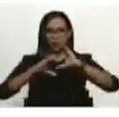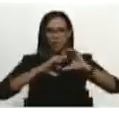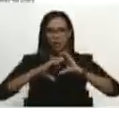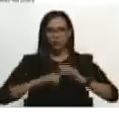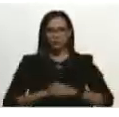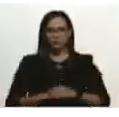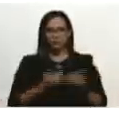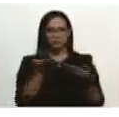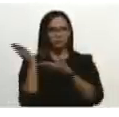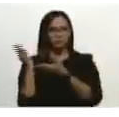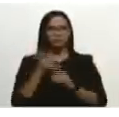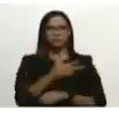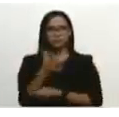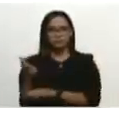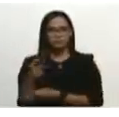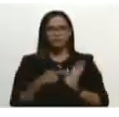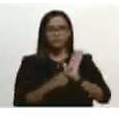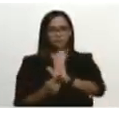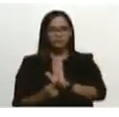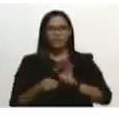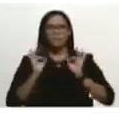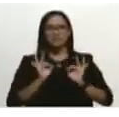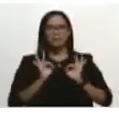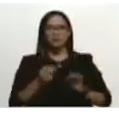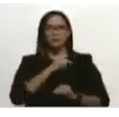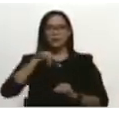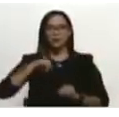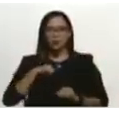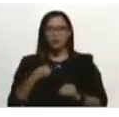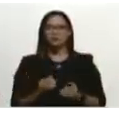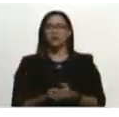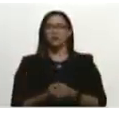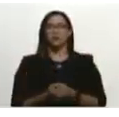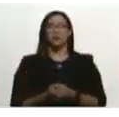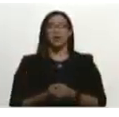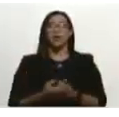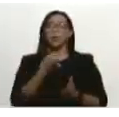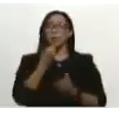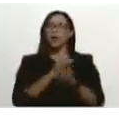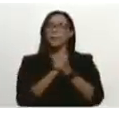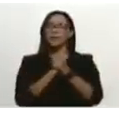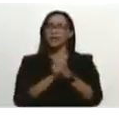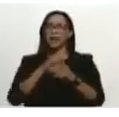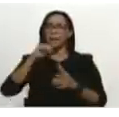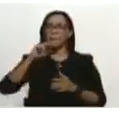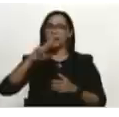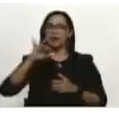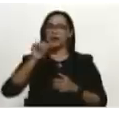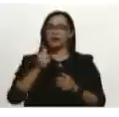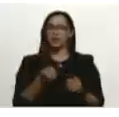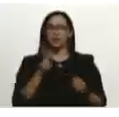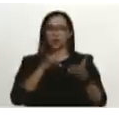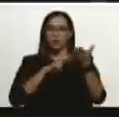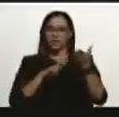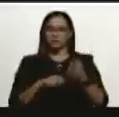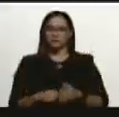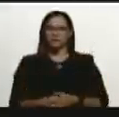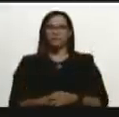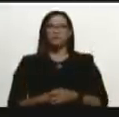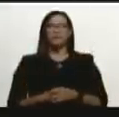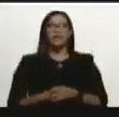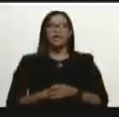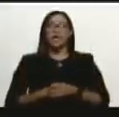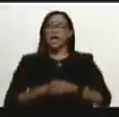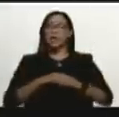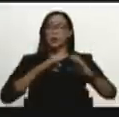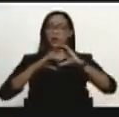Y aquí en 360 lo vamos a colocar precisamente para que nuestra ilustre y bienaventurada amiga María Gabriela Rodríguez no los lea. El comunicado dice